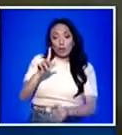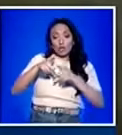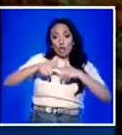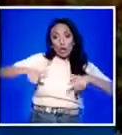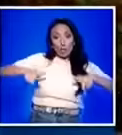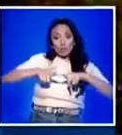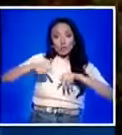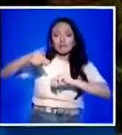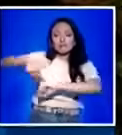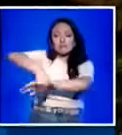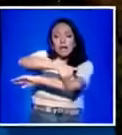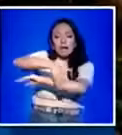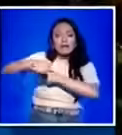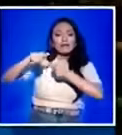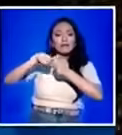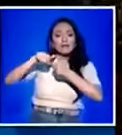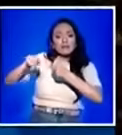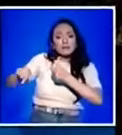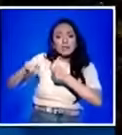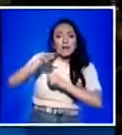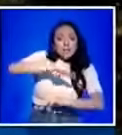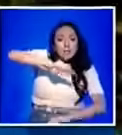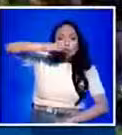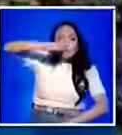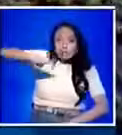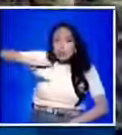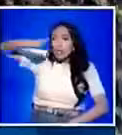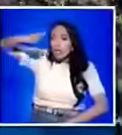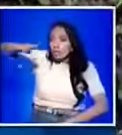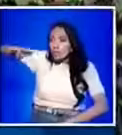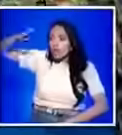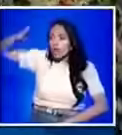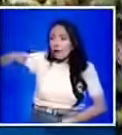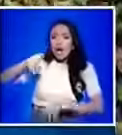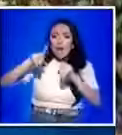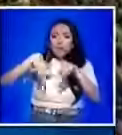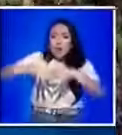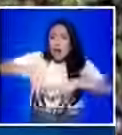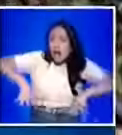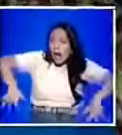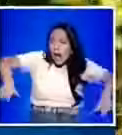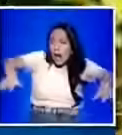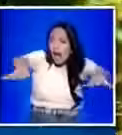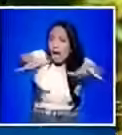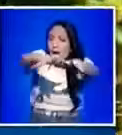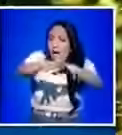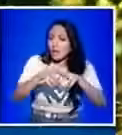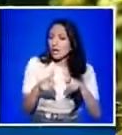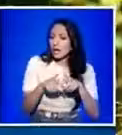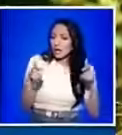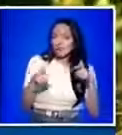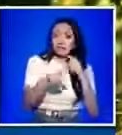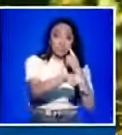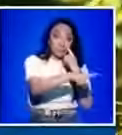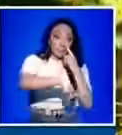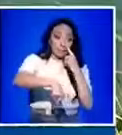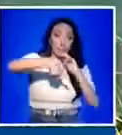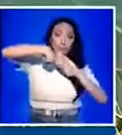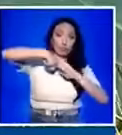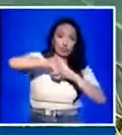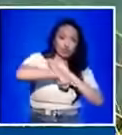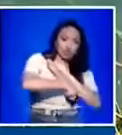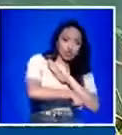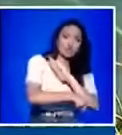carretera. Se encuentran rodeadas de picos, riscos, áreas extensas de pajonales. Las lagunas son profundas.